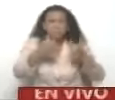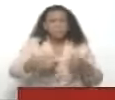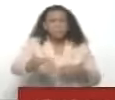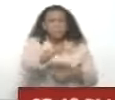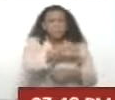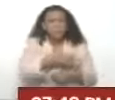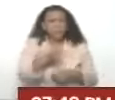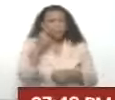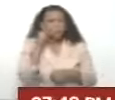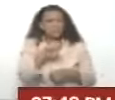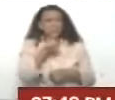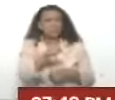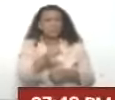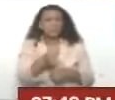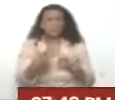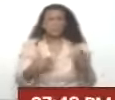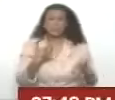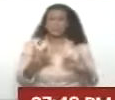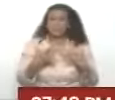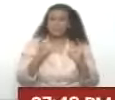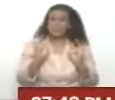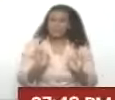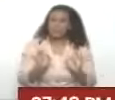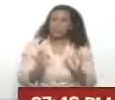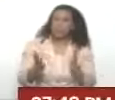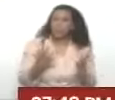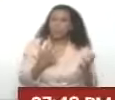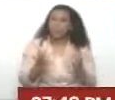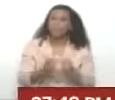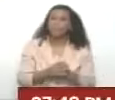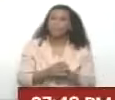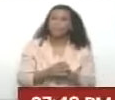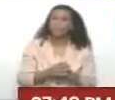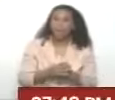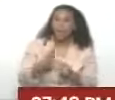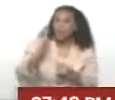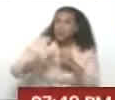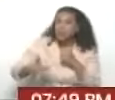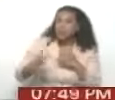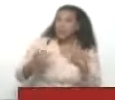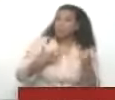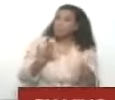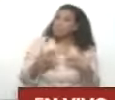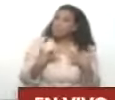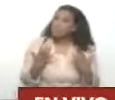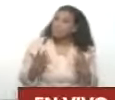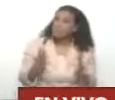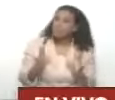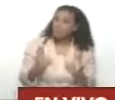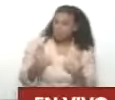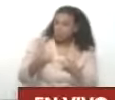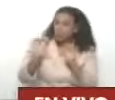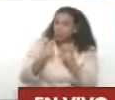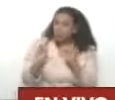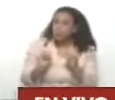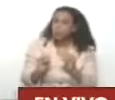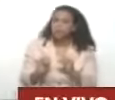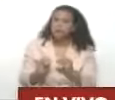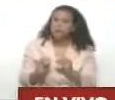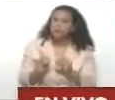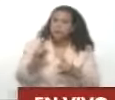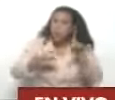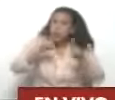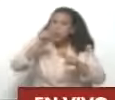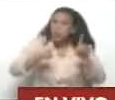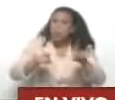como candidatos en una de las actividades también en Miranda, en Lecumberri, al final de esa actividad, yo lo vi en